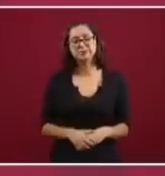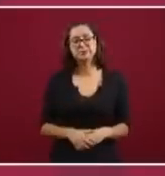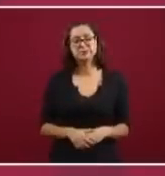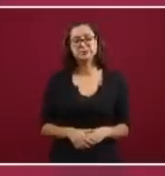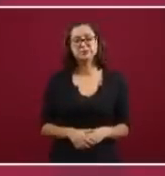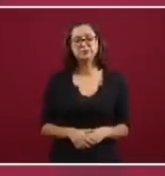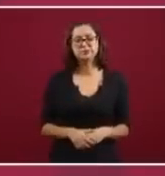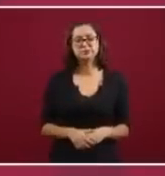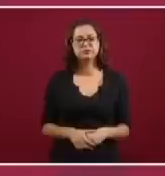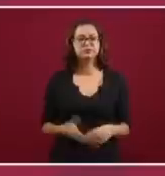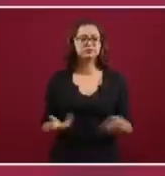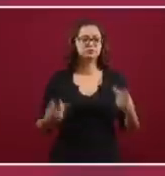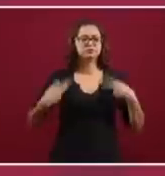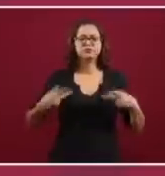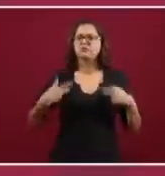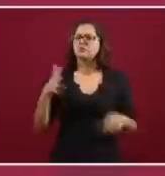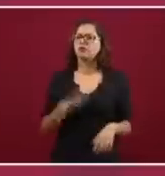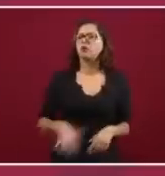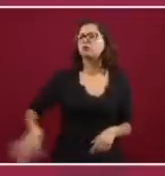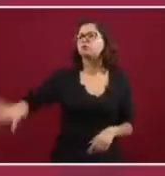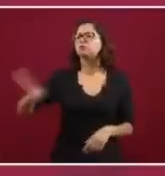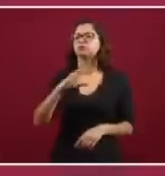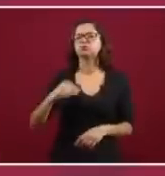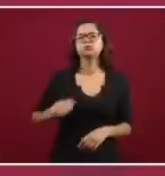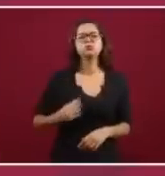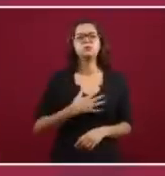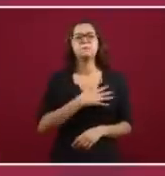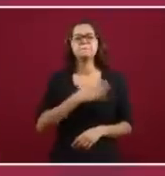El que haya bienestar en la población,